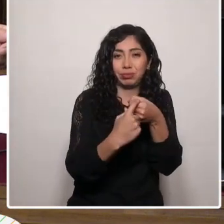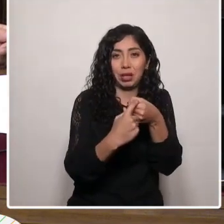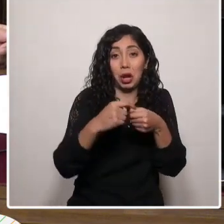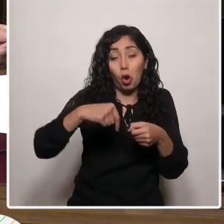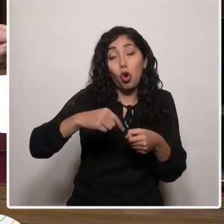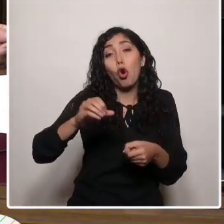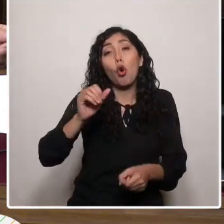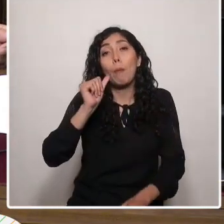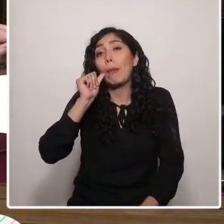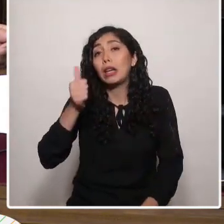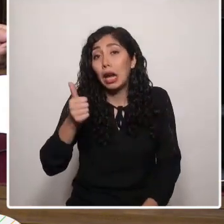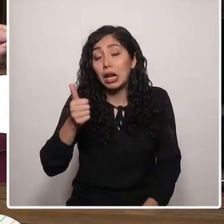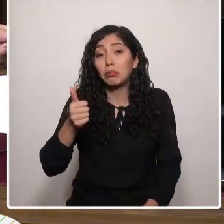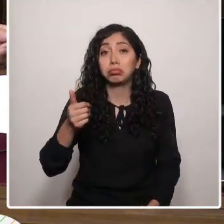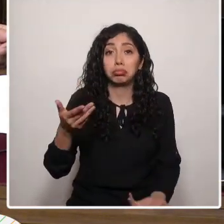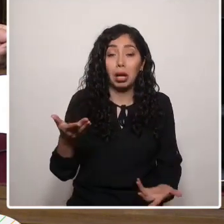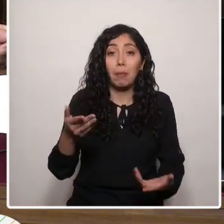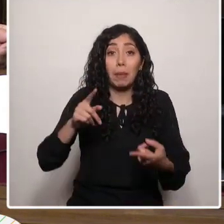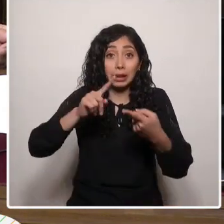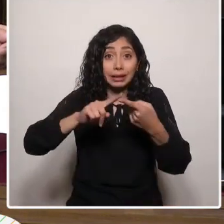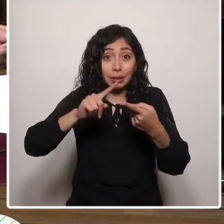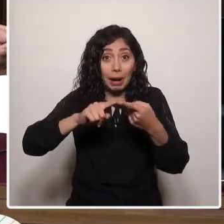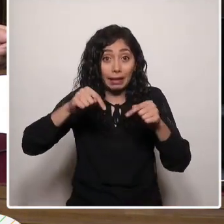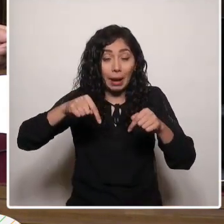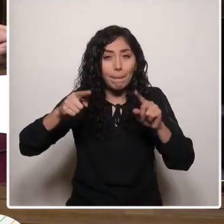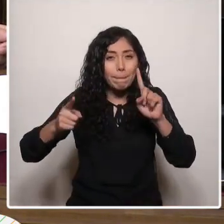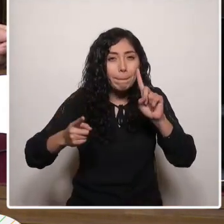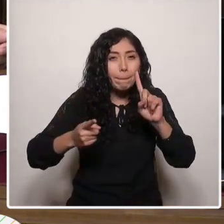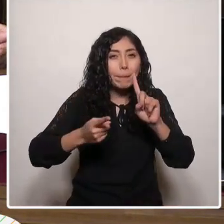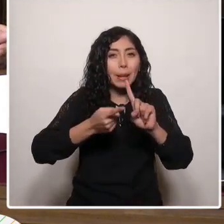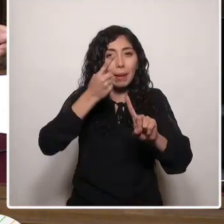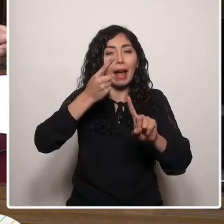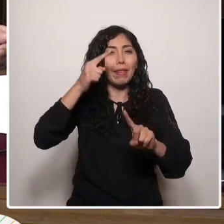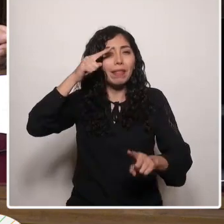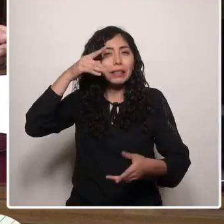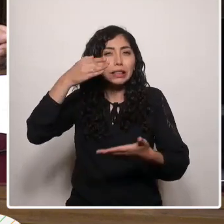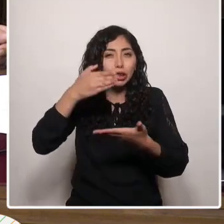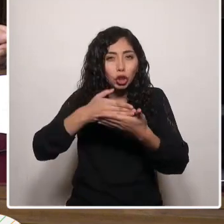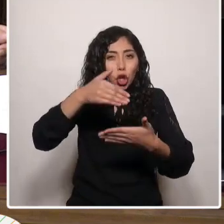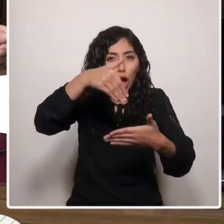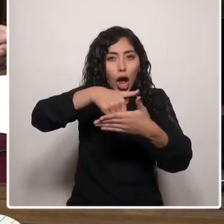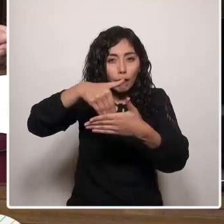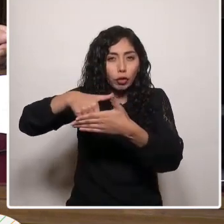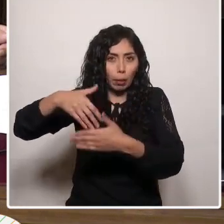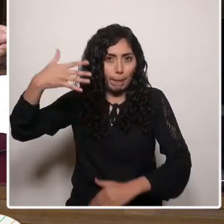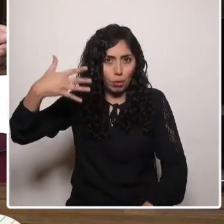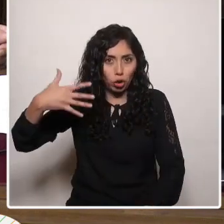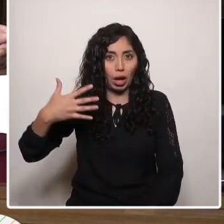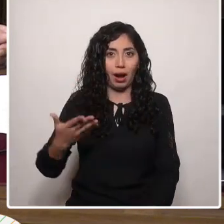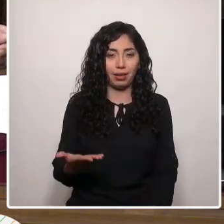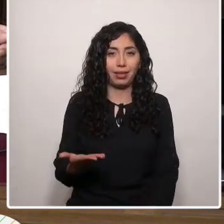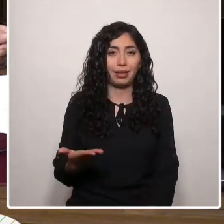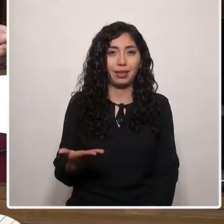Claro, a participar en esta primera decisión, en estas primeras decisiones que son importantes.